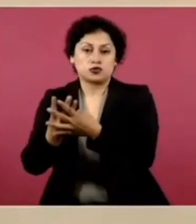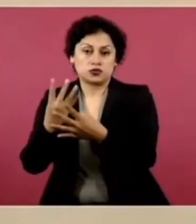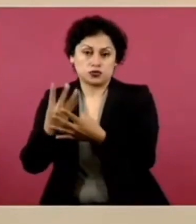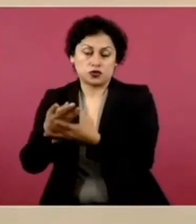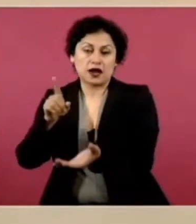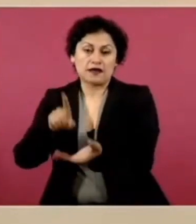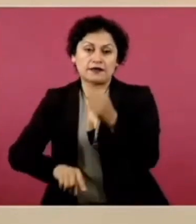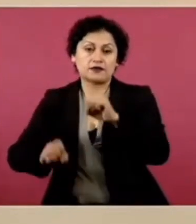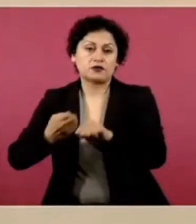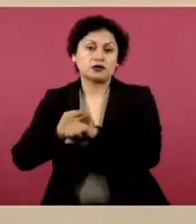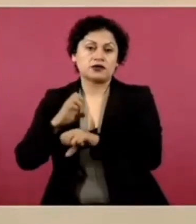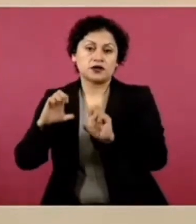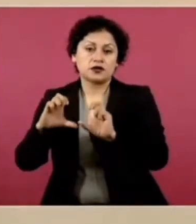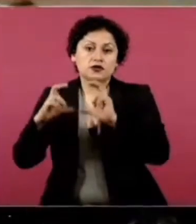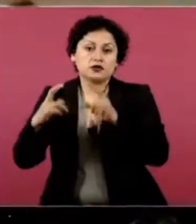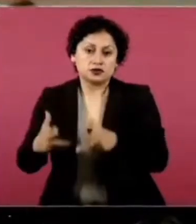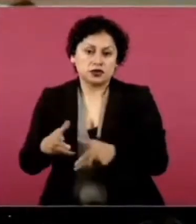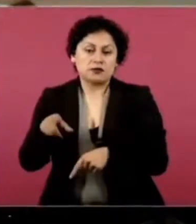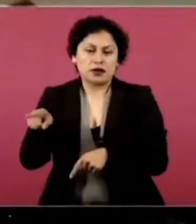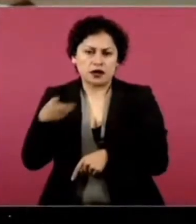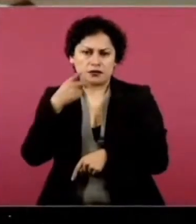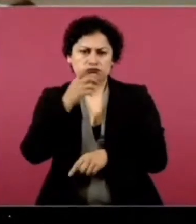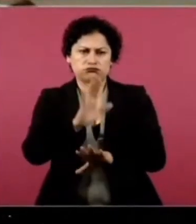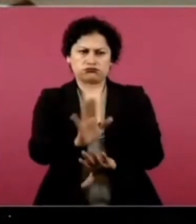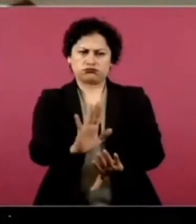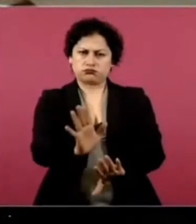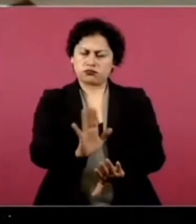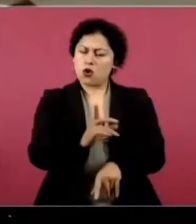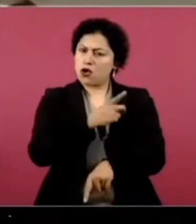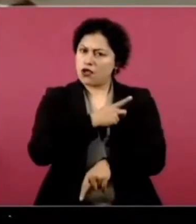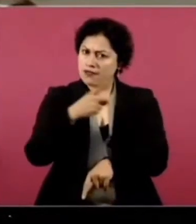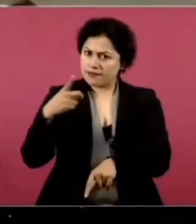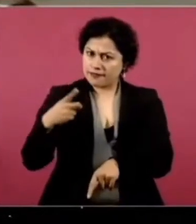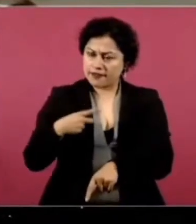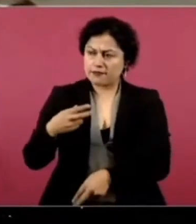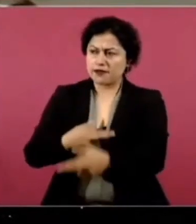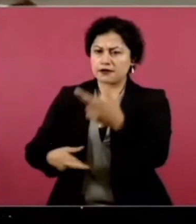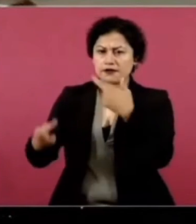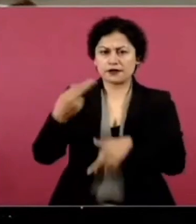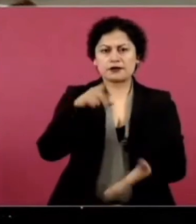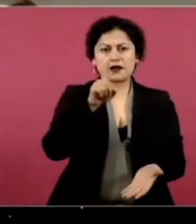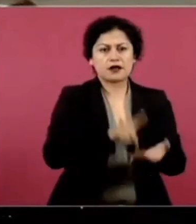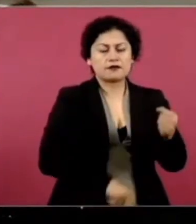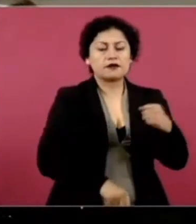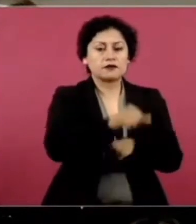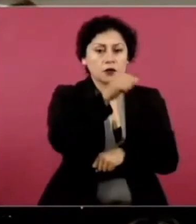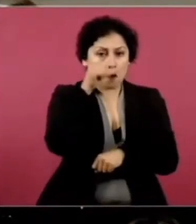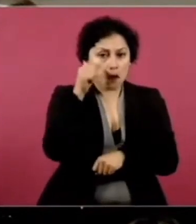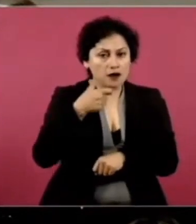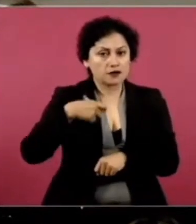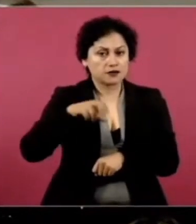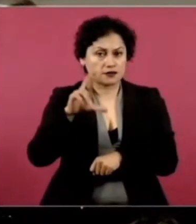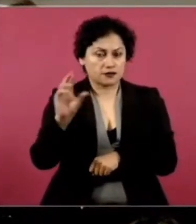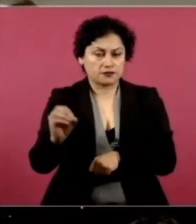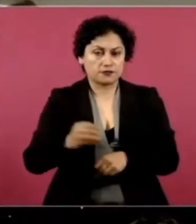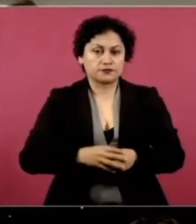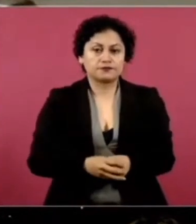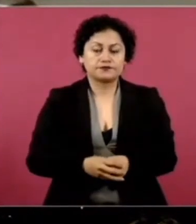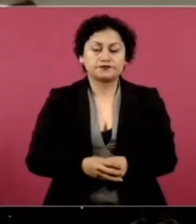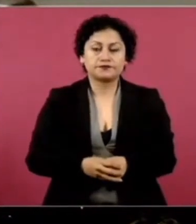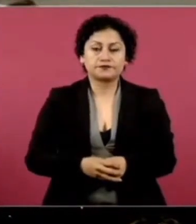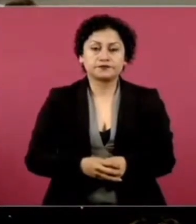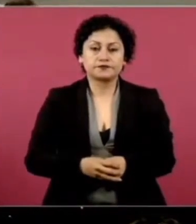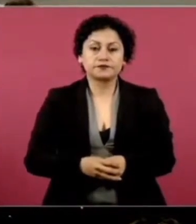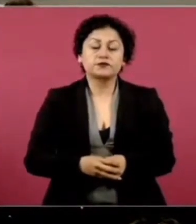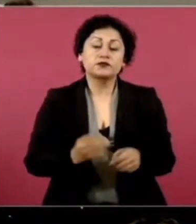Chiapas, calificó de ilegal dicho traslado y ordenó regresarlo al penal en Benito Juárez, Quintana Roo.